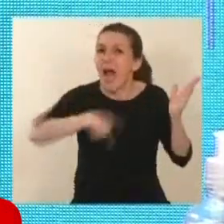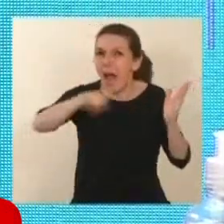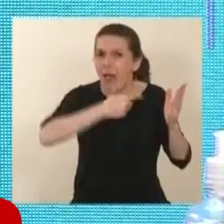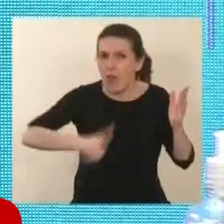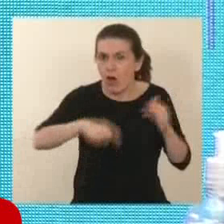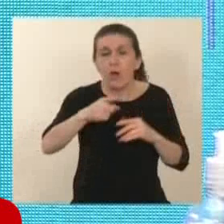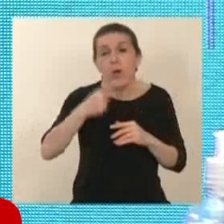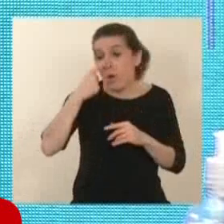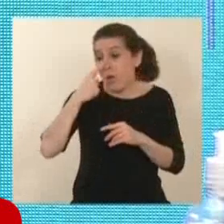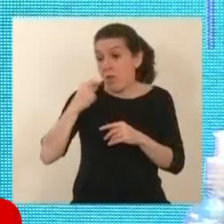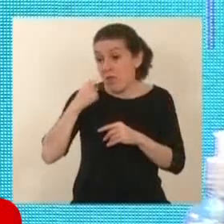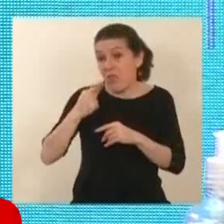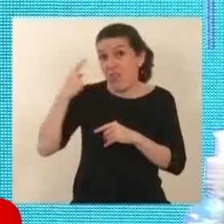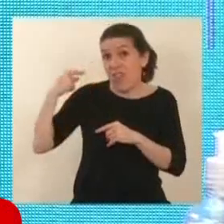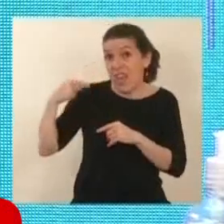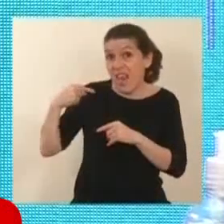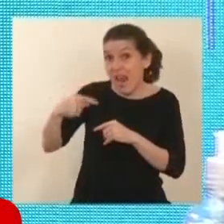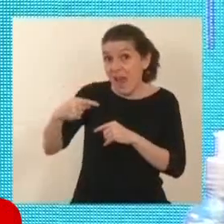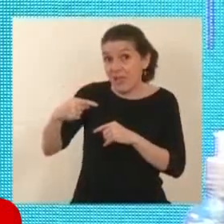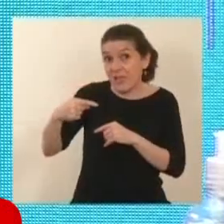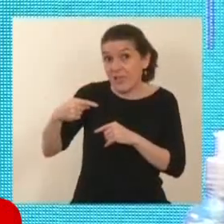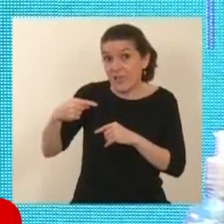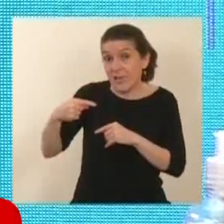en los últimos días se han